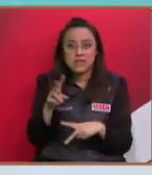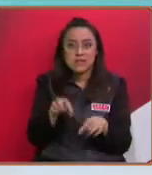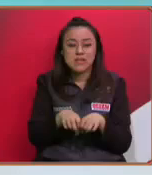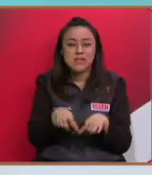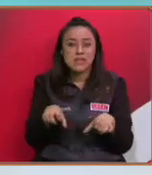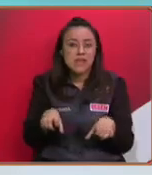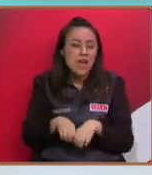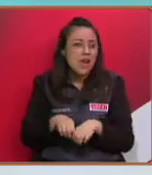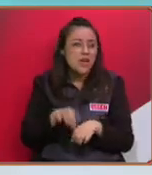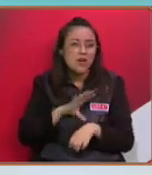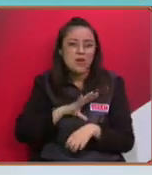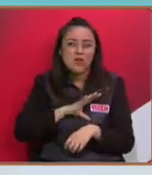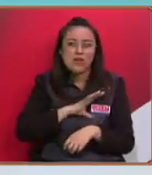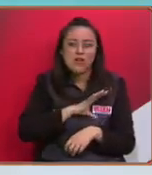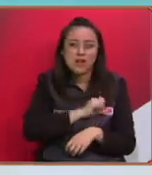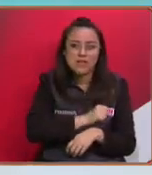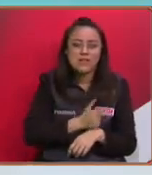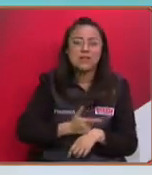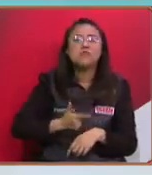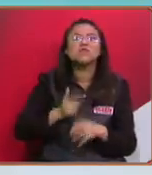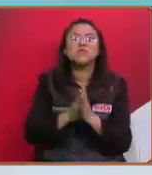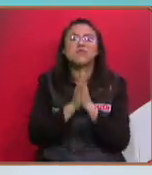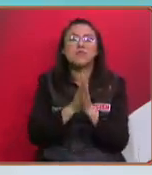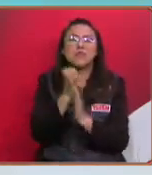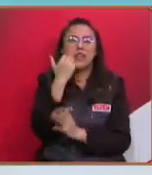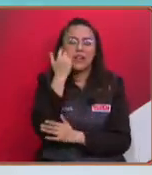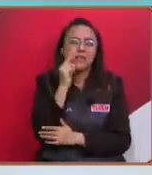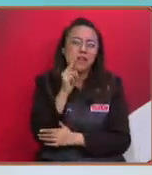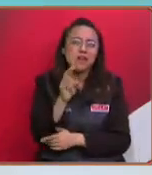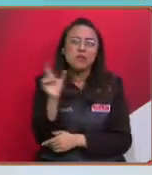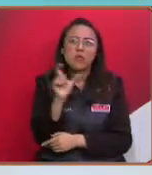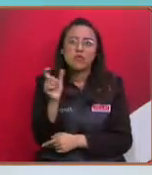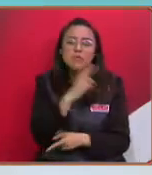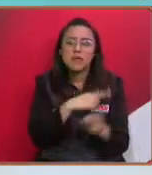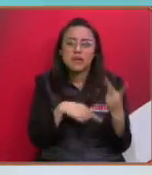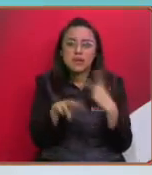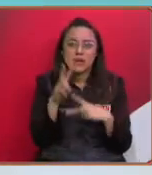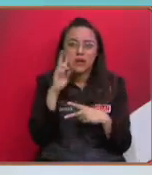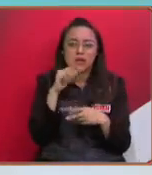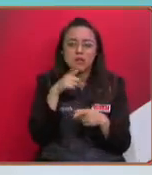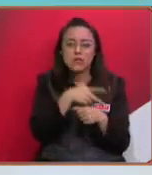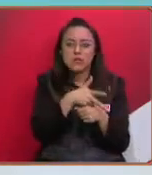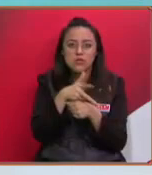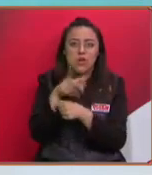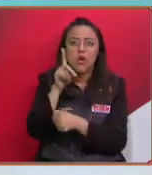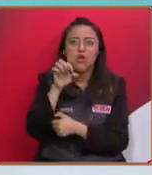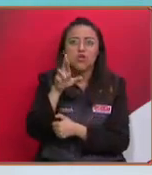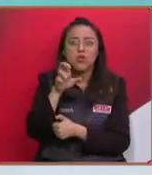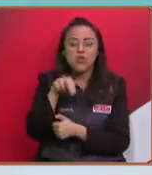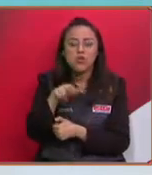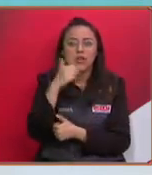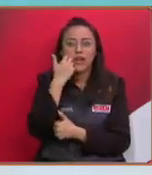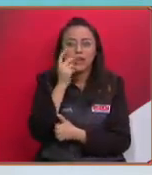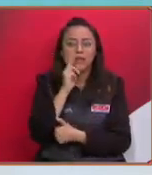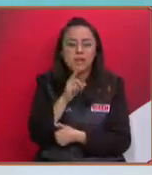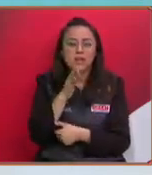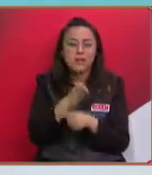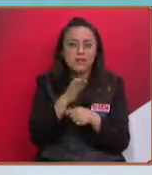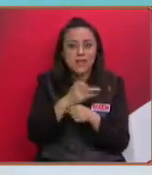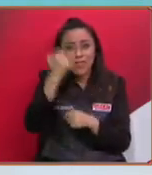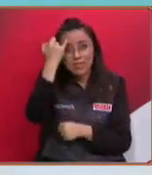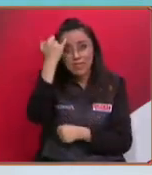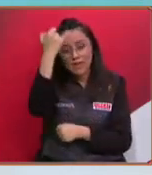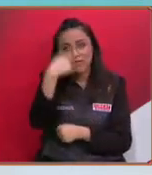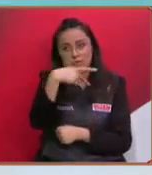Este equipo que le encanta el show. A ver, déjenme ver la imagen cuando se ven grabadas desde el dron. Nada más a esta bola de locos se